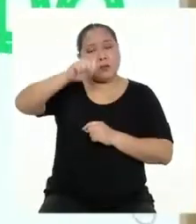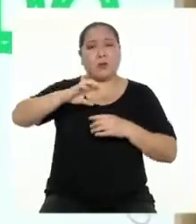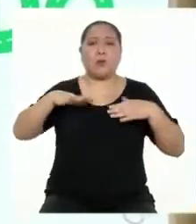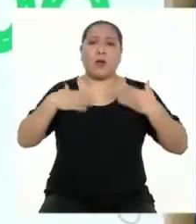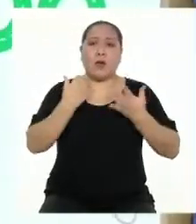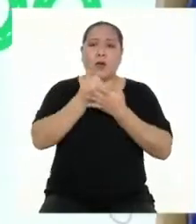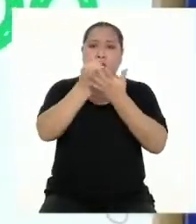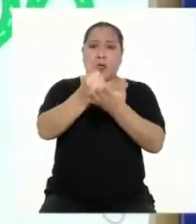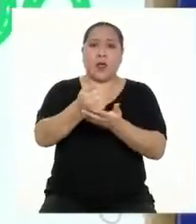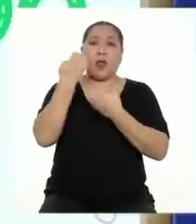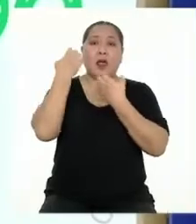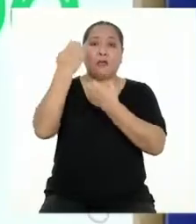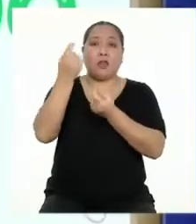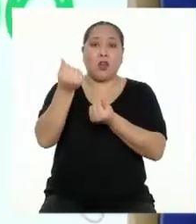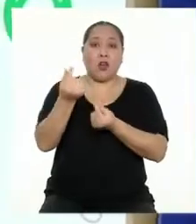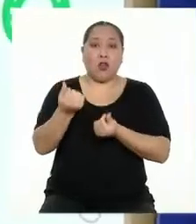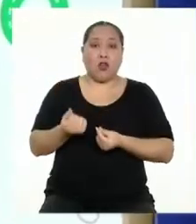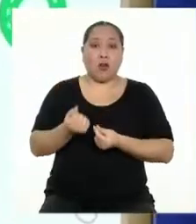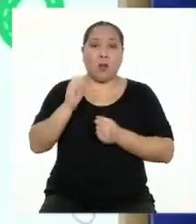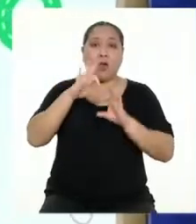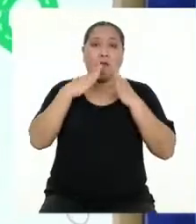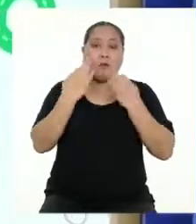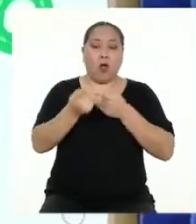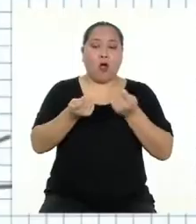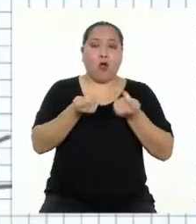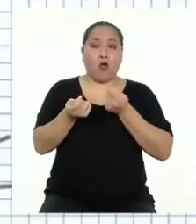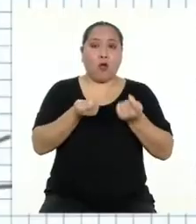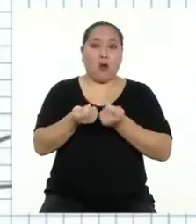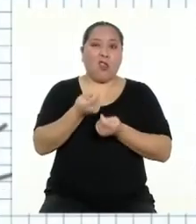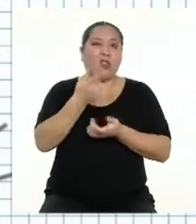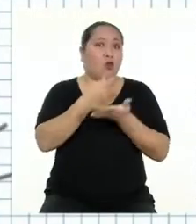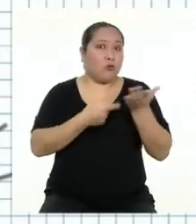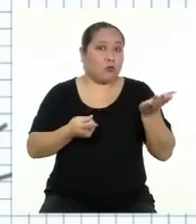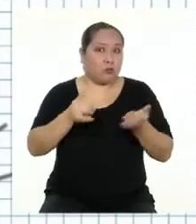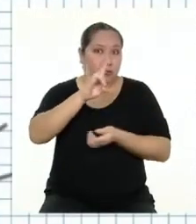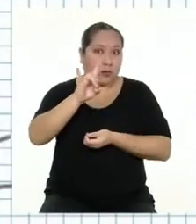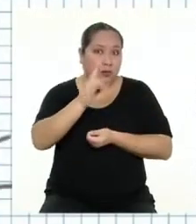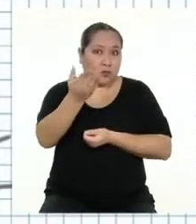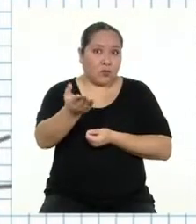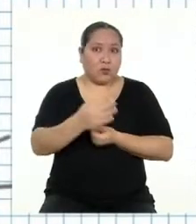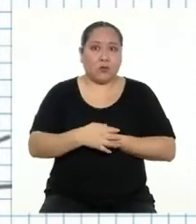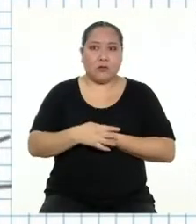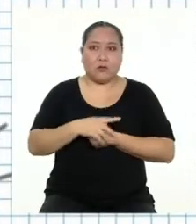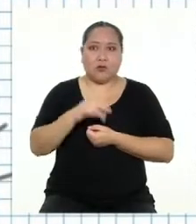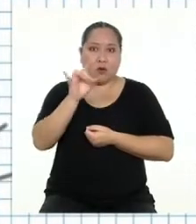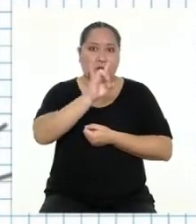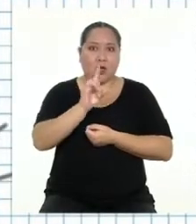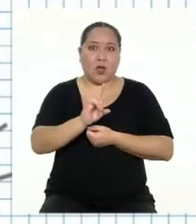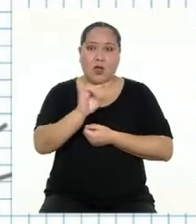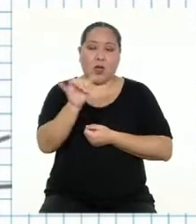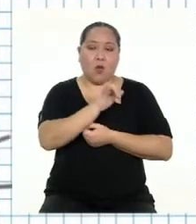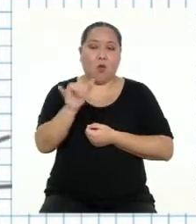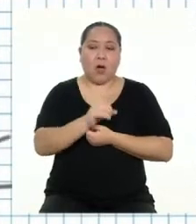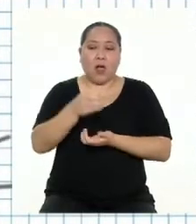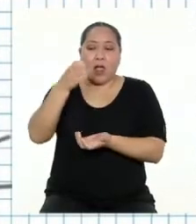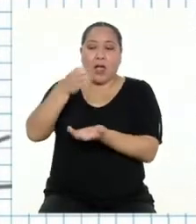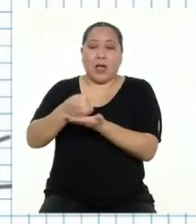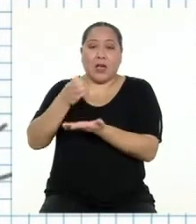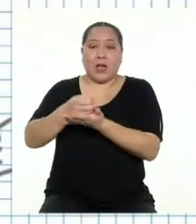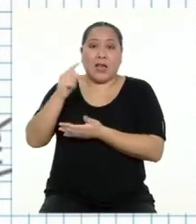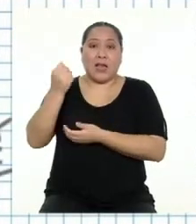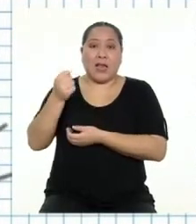economía familiar regulando los consumos que suelen hacer. No es lo mismo un tarro de leche y fruta para tu desayuno